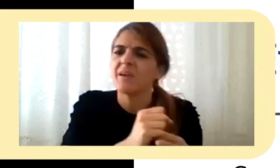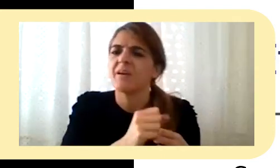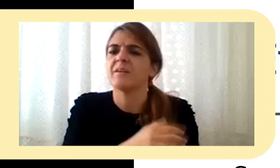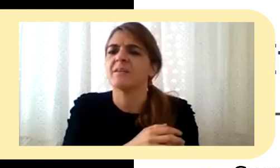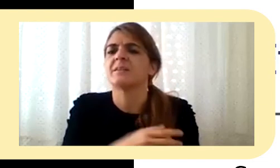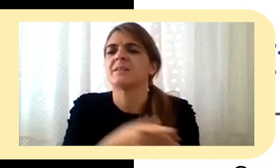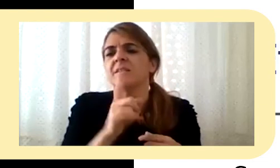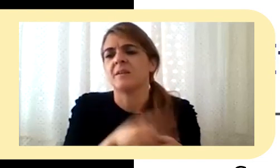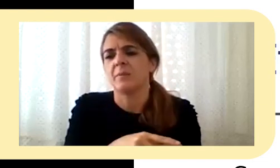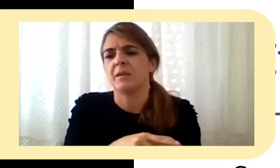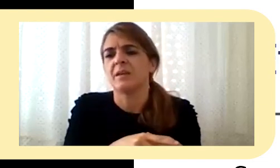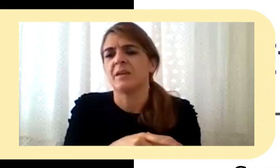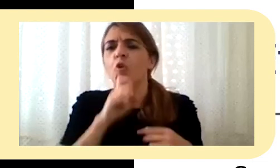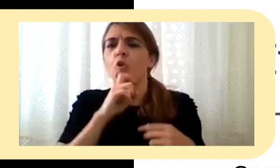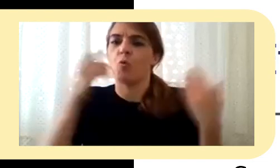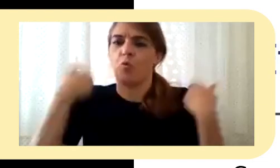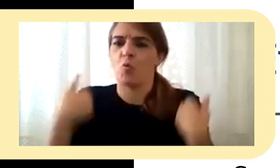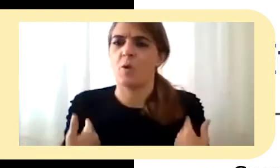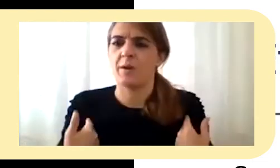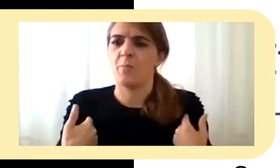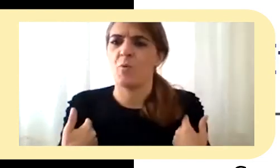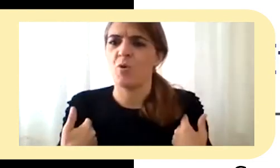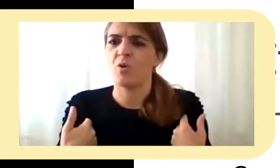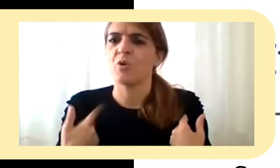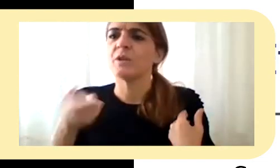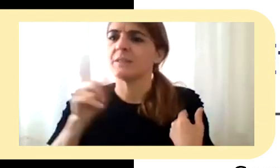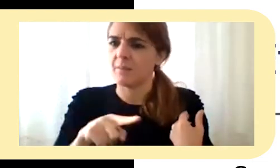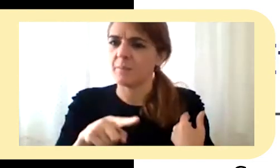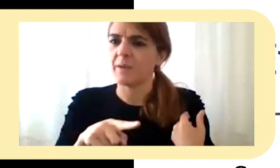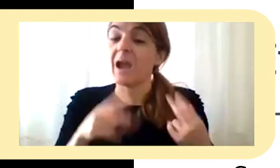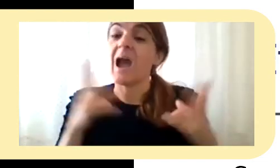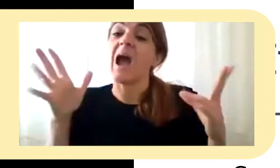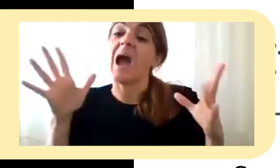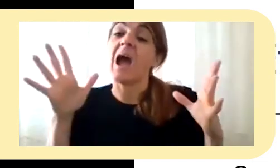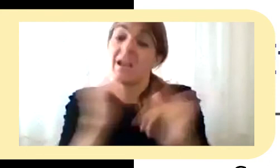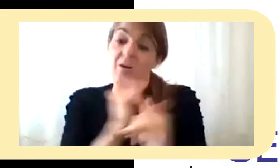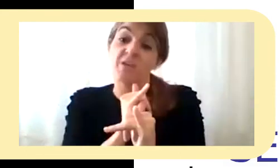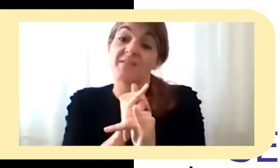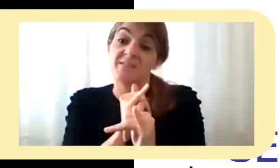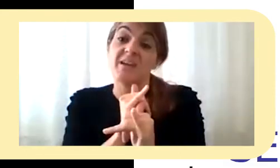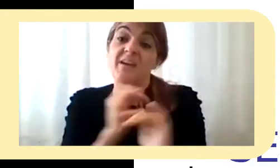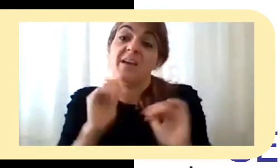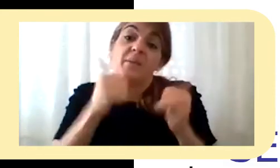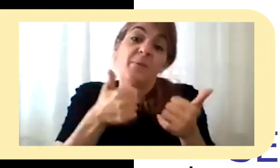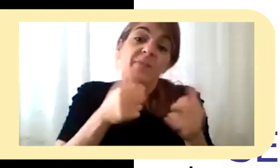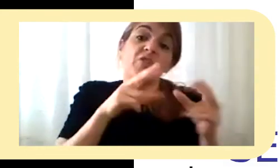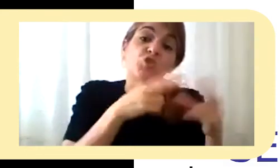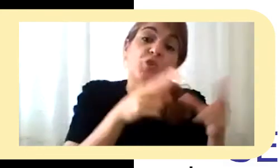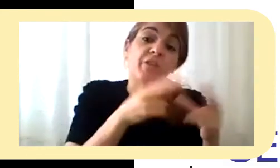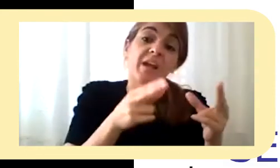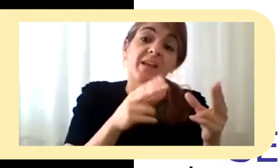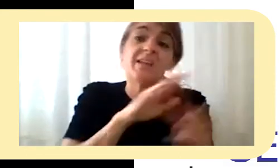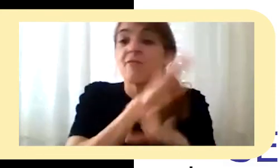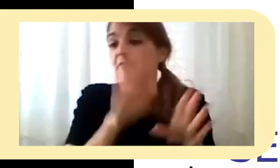su cuerpo, la conduce muchas veces a la anorexia, que es una enfermedad que empieza siendo social y acaba manifestándose en el